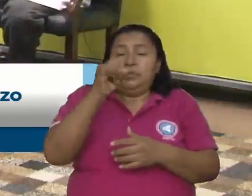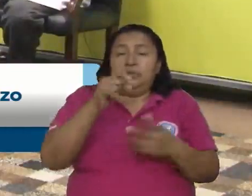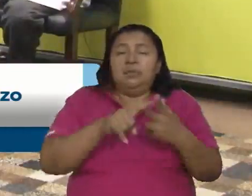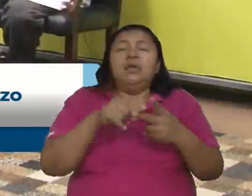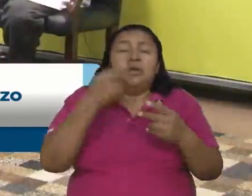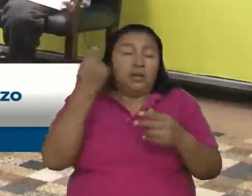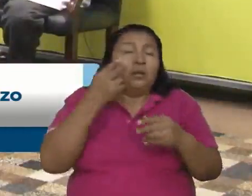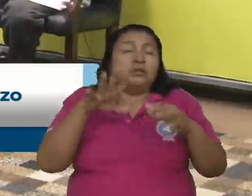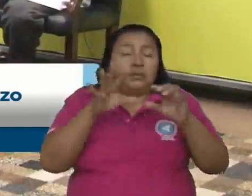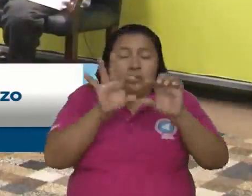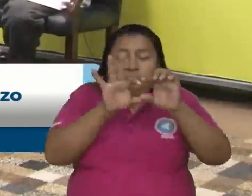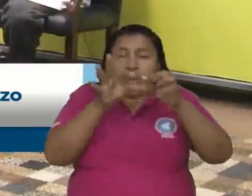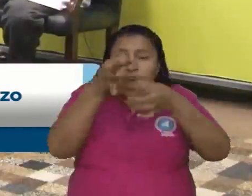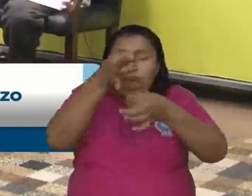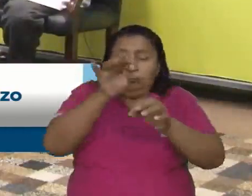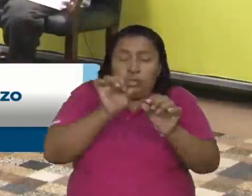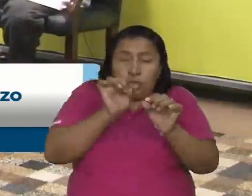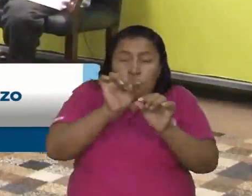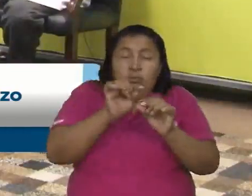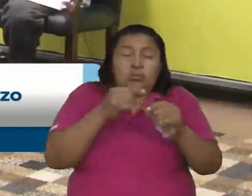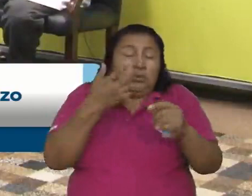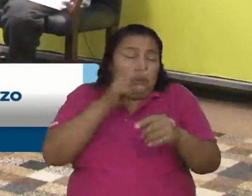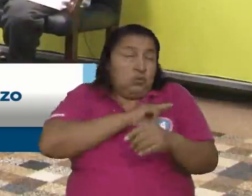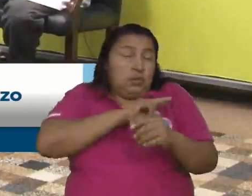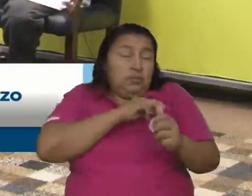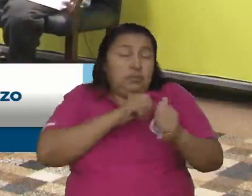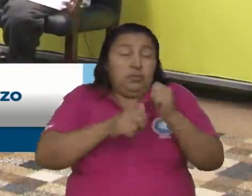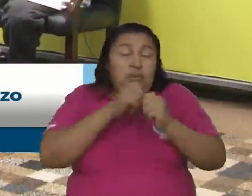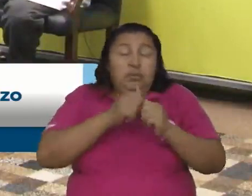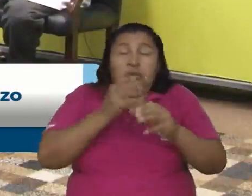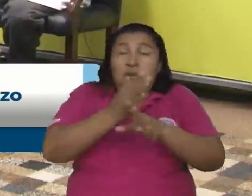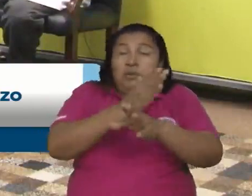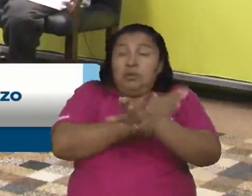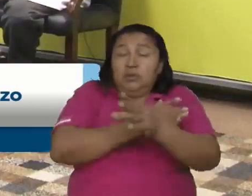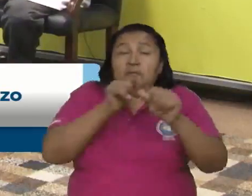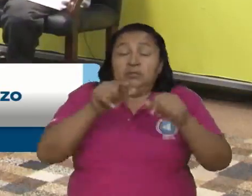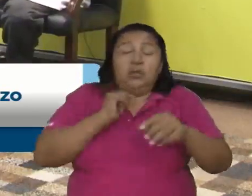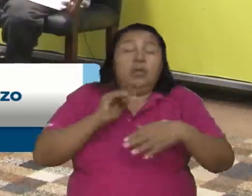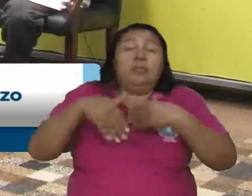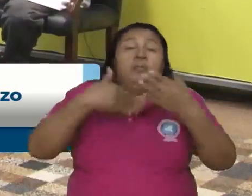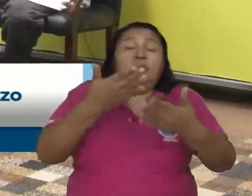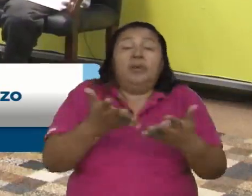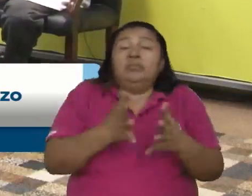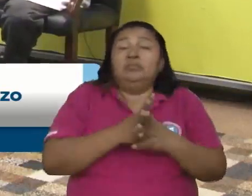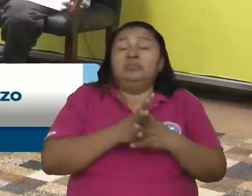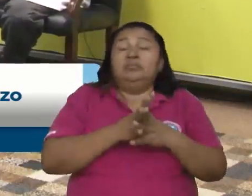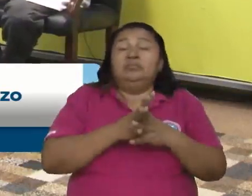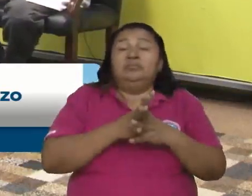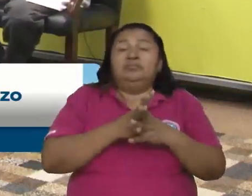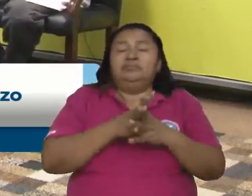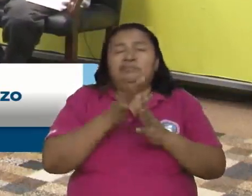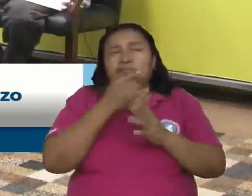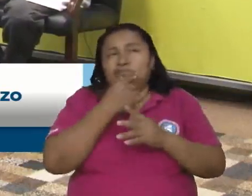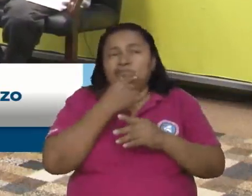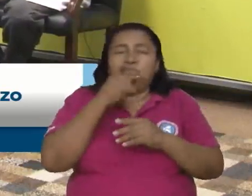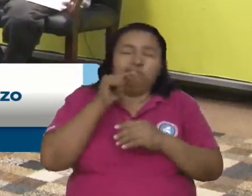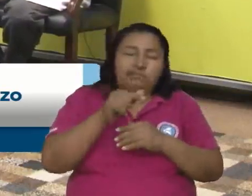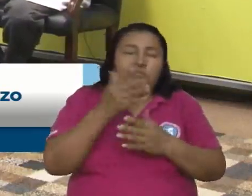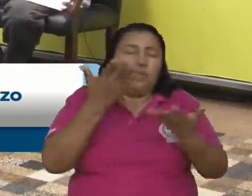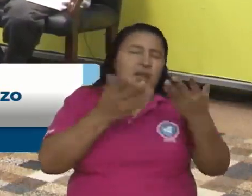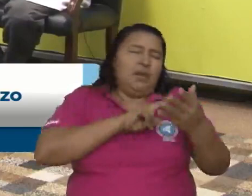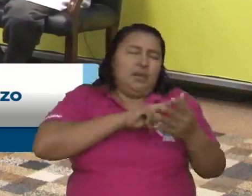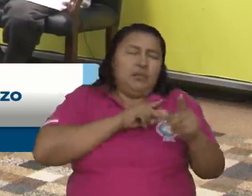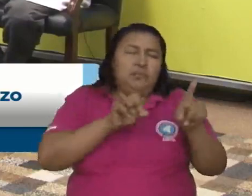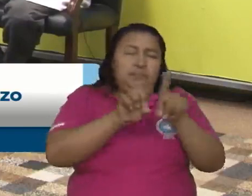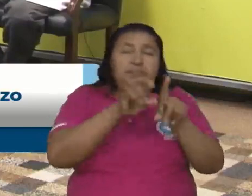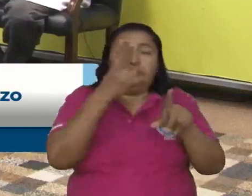Sí. Ahí no hay ningún problema también en ponerla con anterioridad o posteriormente. Ahí se juntan dos cosas.